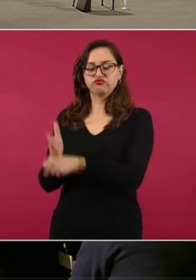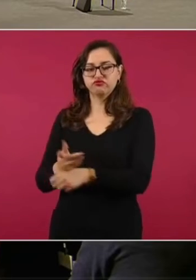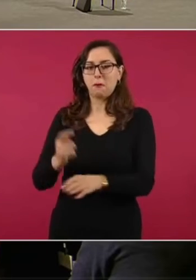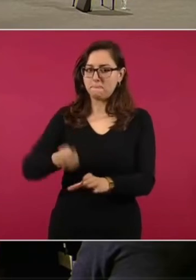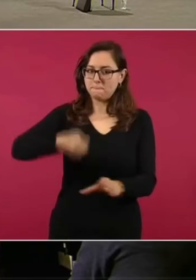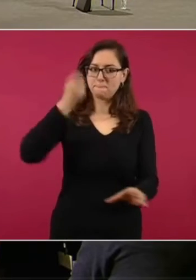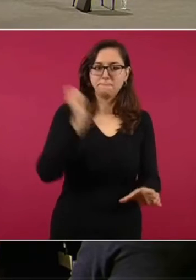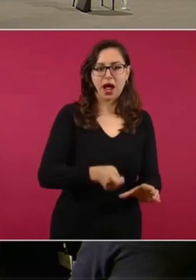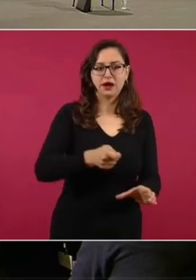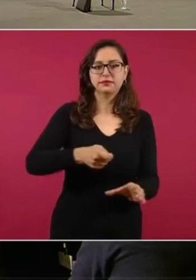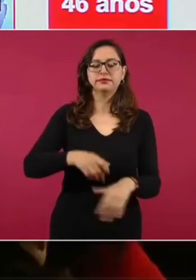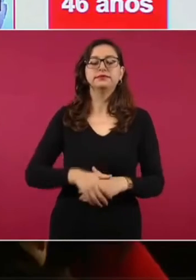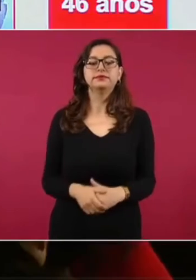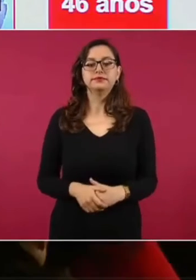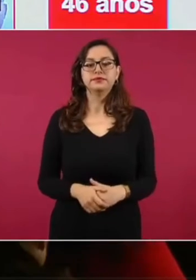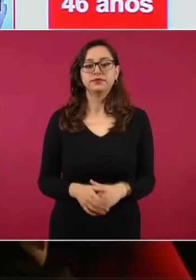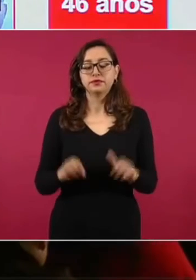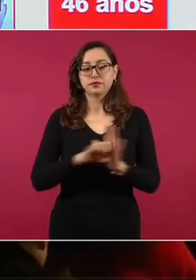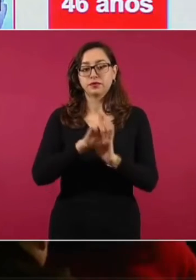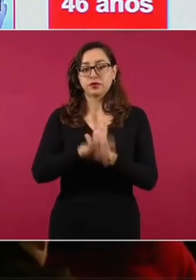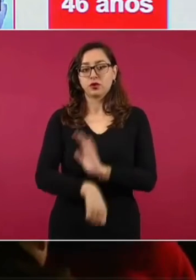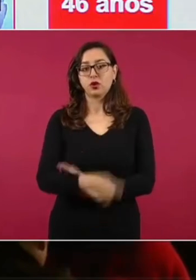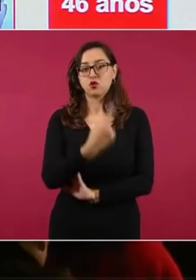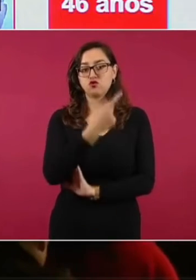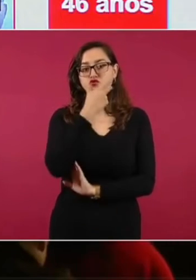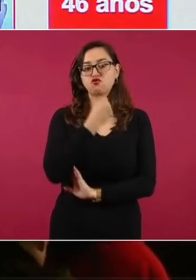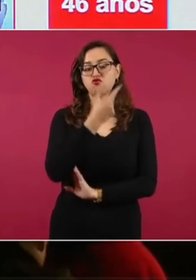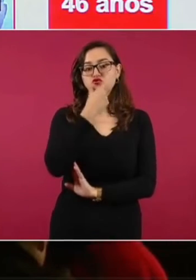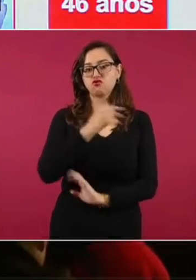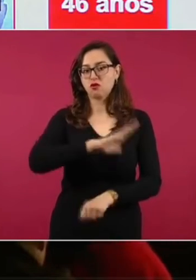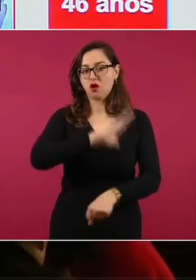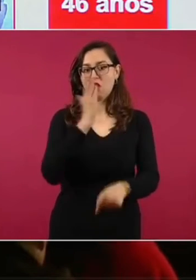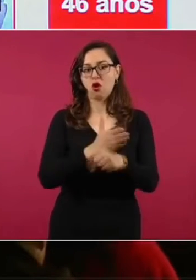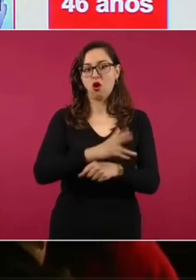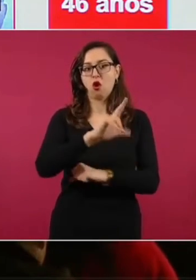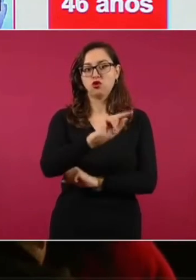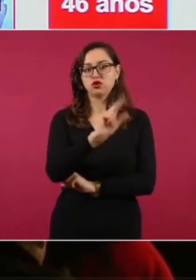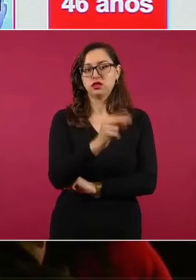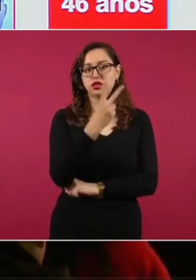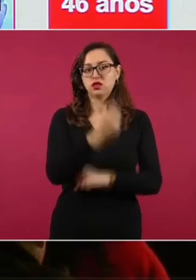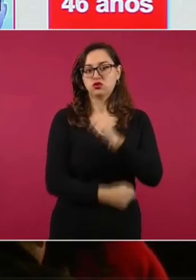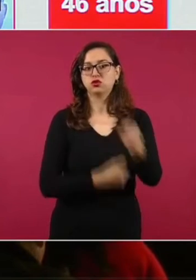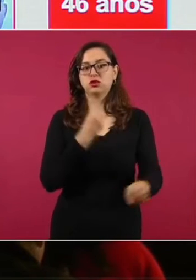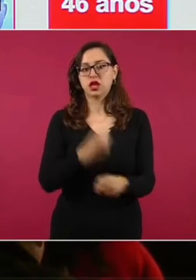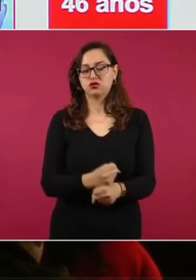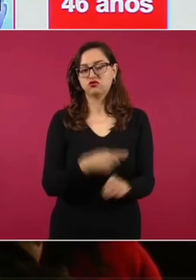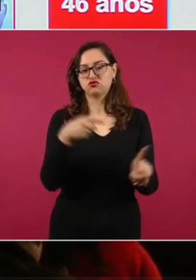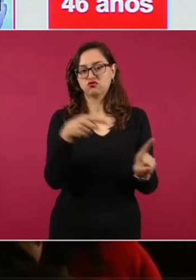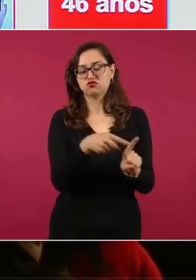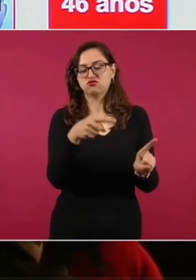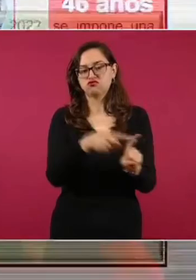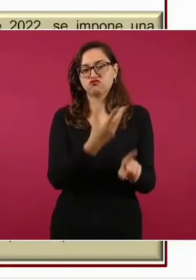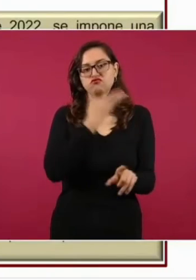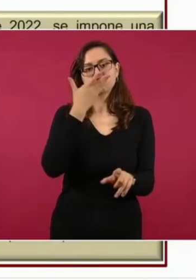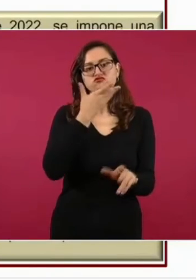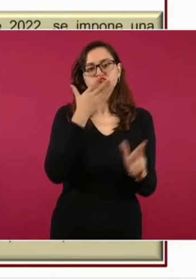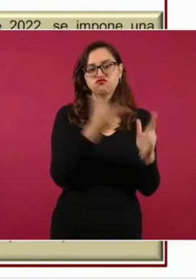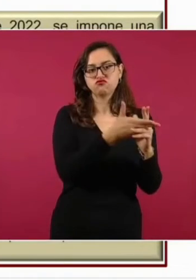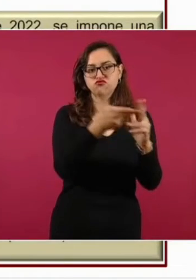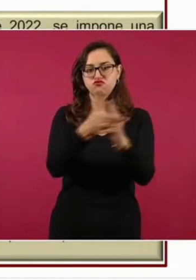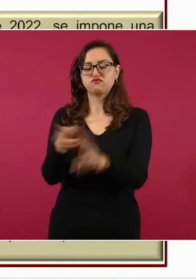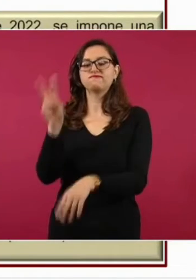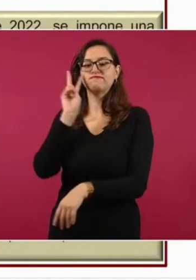Justicia, una de ellas de 82 años en contra de Edgar N. por los delitos de homicidio calificado en razón